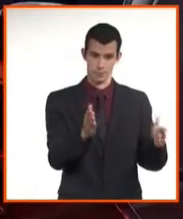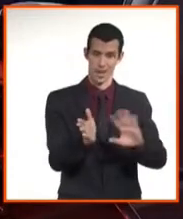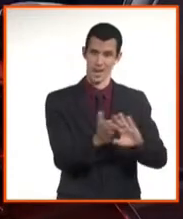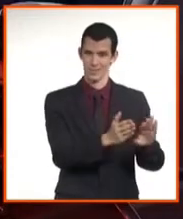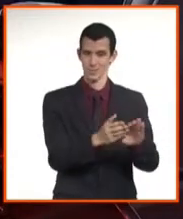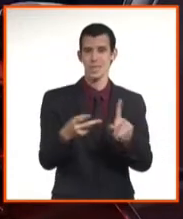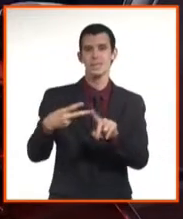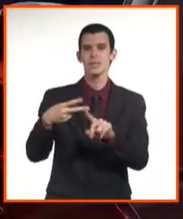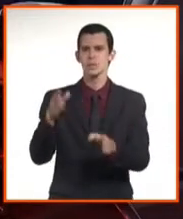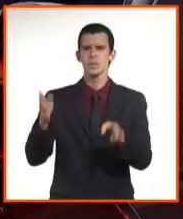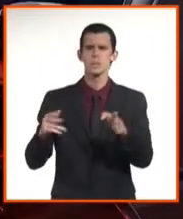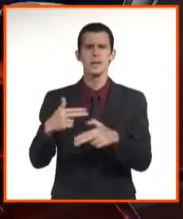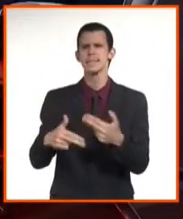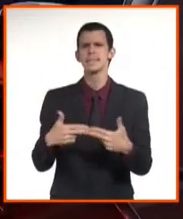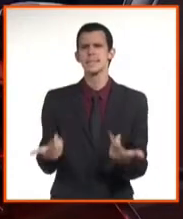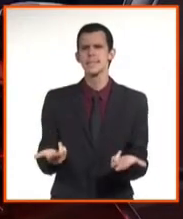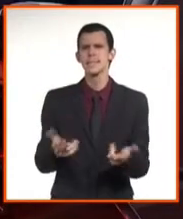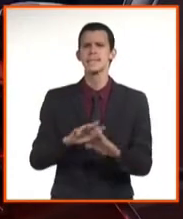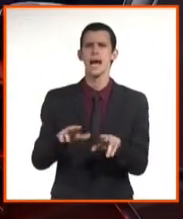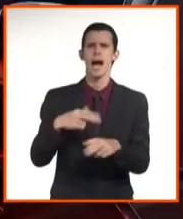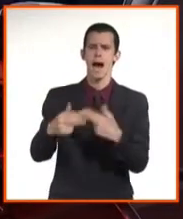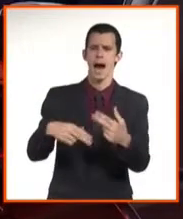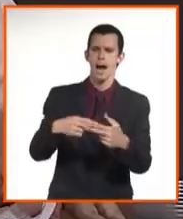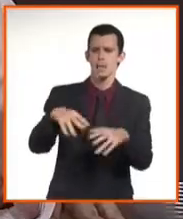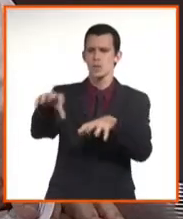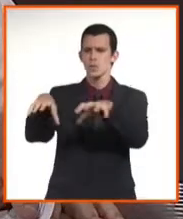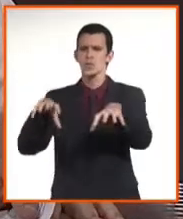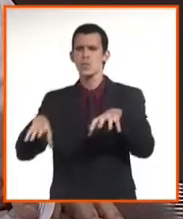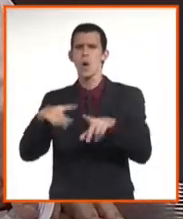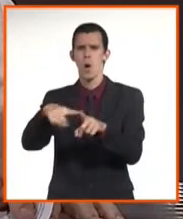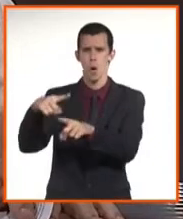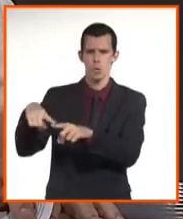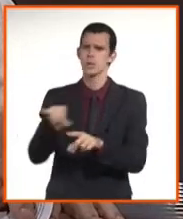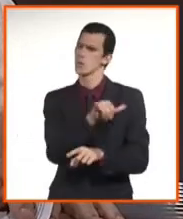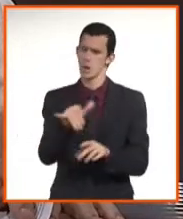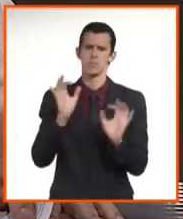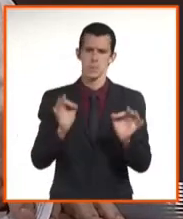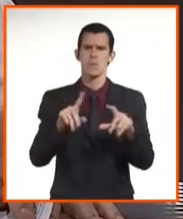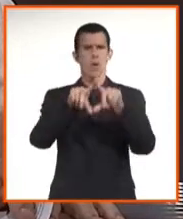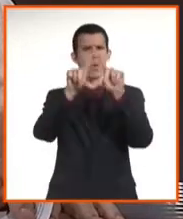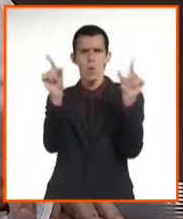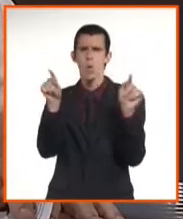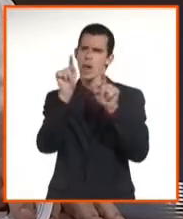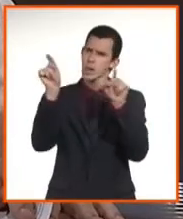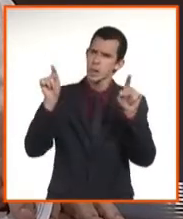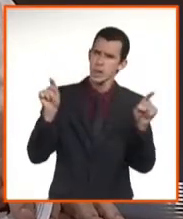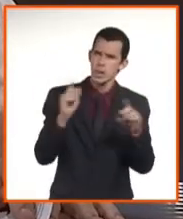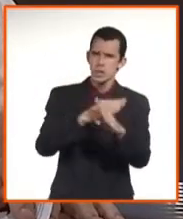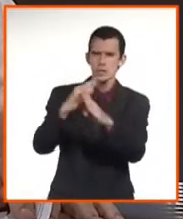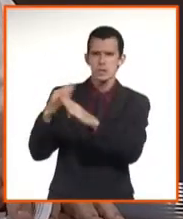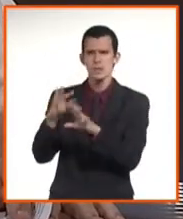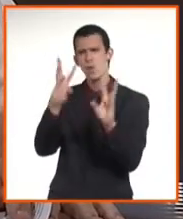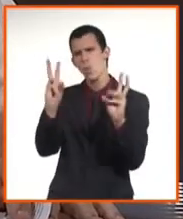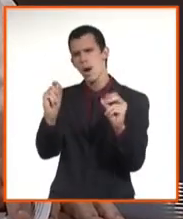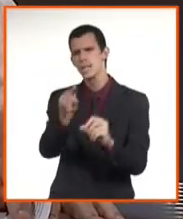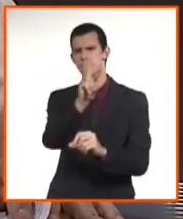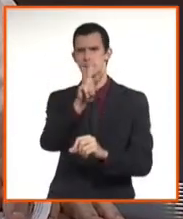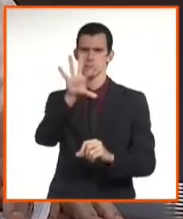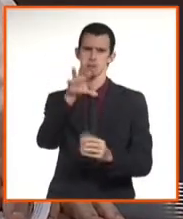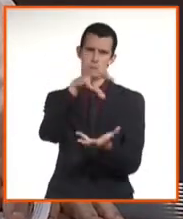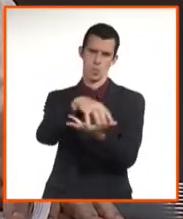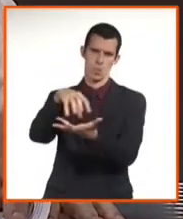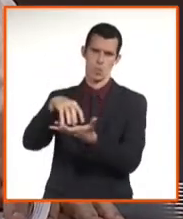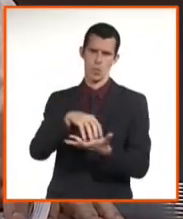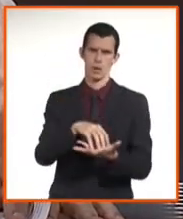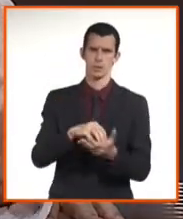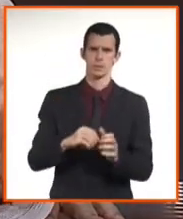el programa de los grupos FEL, también distribuido en todo lo largo del país, en 35 centrales, con una